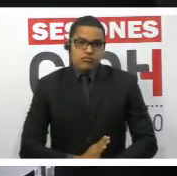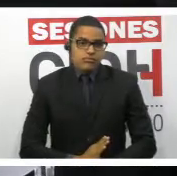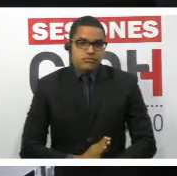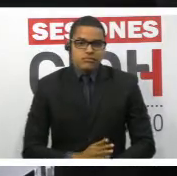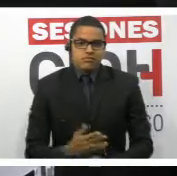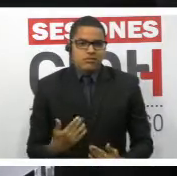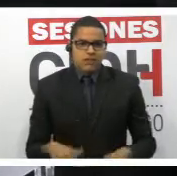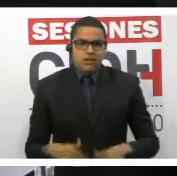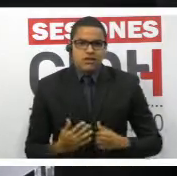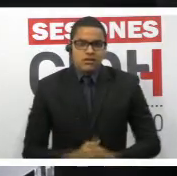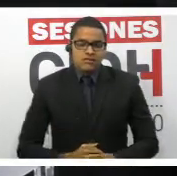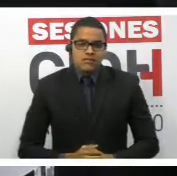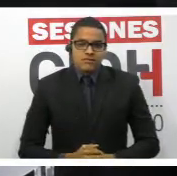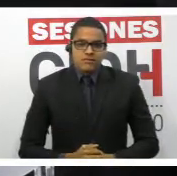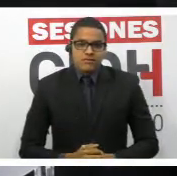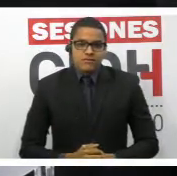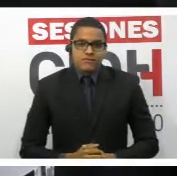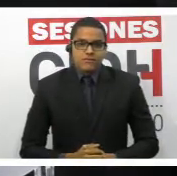esterilizadas